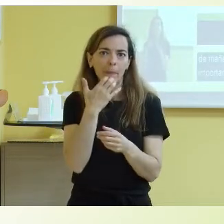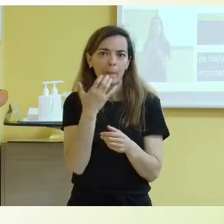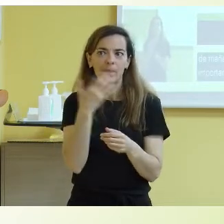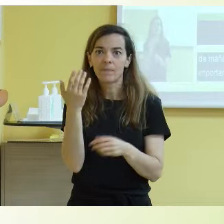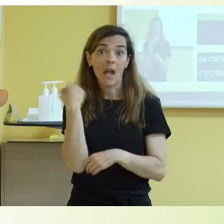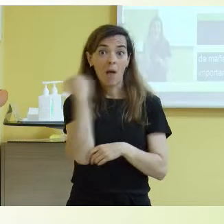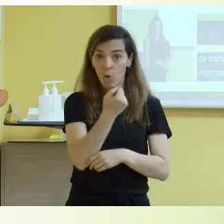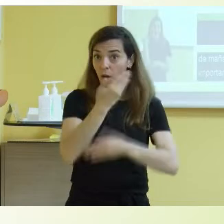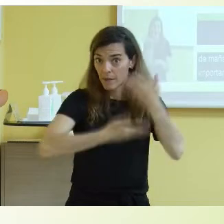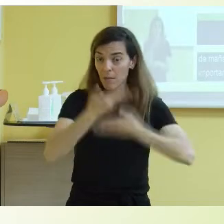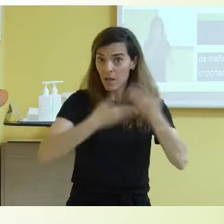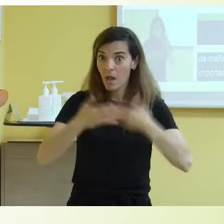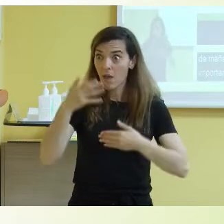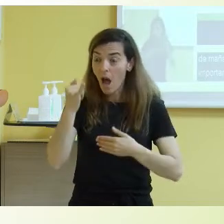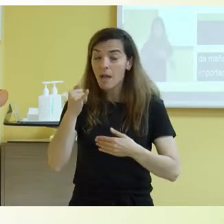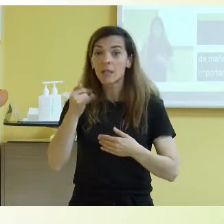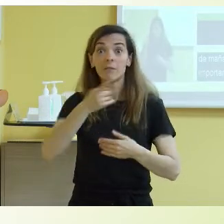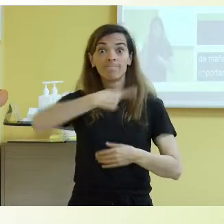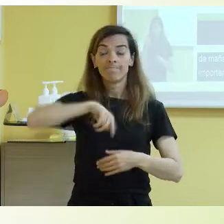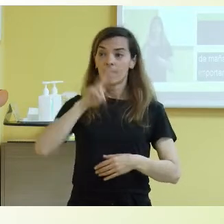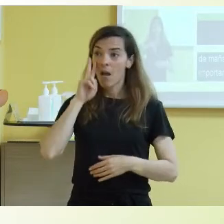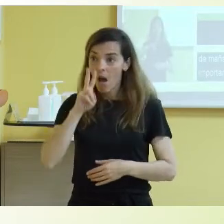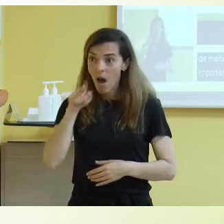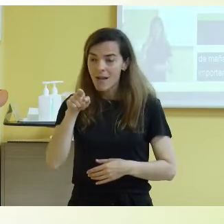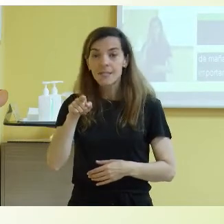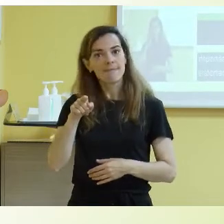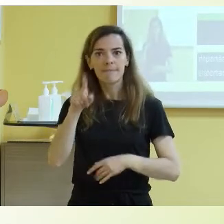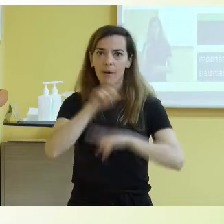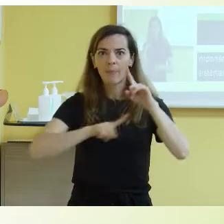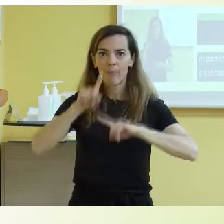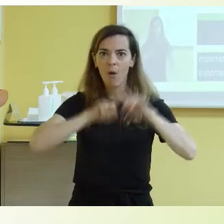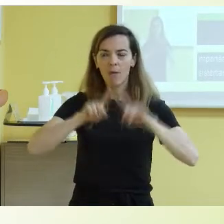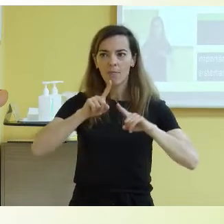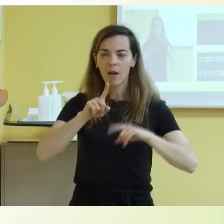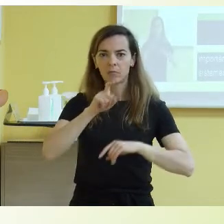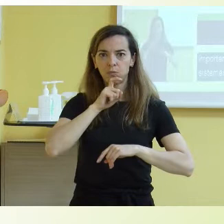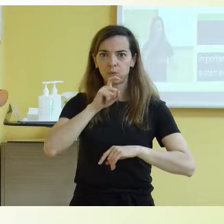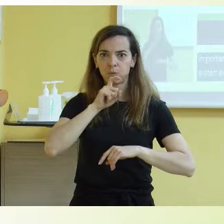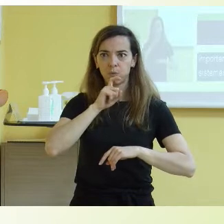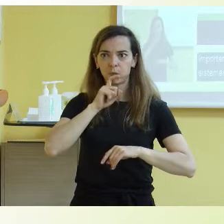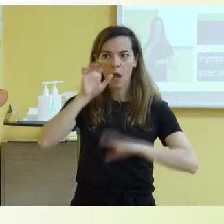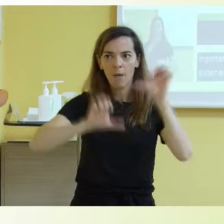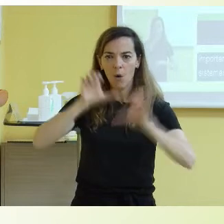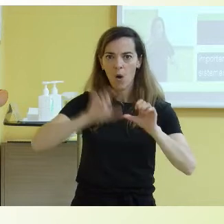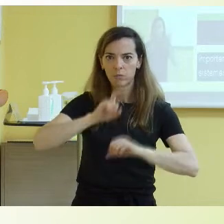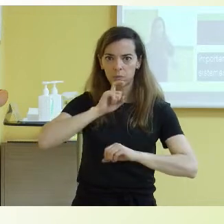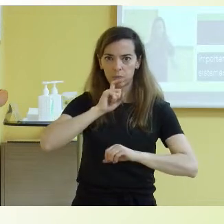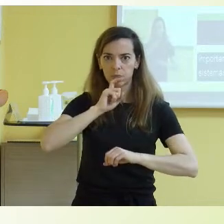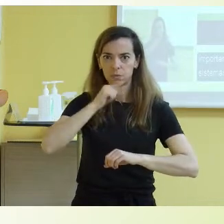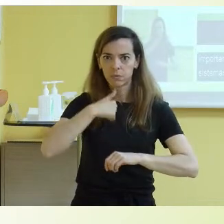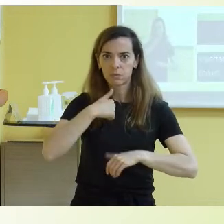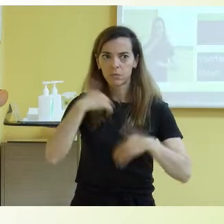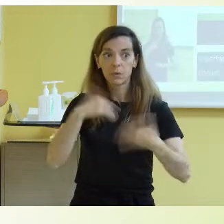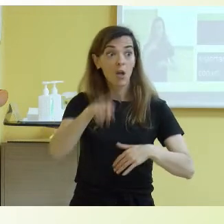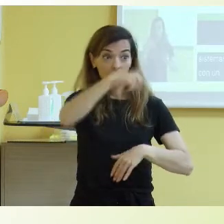apoyo a la discapacidad, pues nos encontramos con un problema difícil de considerar y difícil de evaluar, y yo entiendo que vuestra labor es